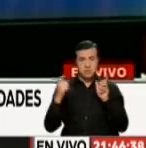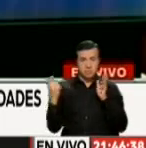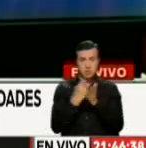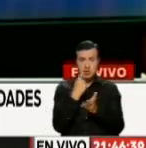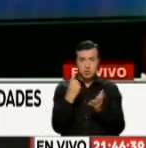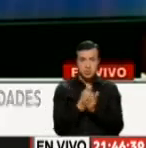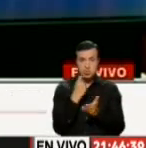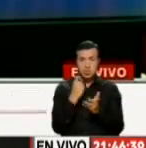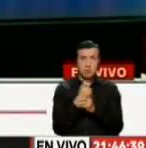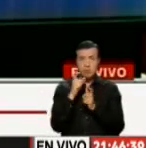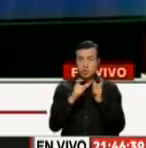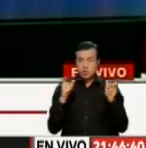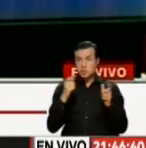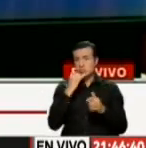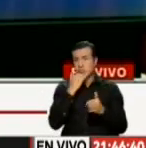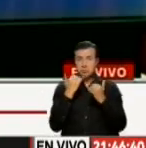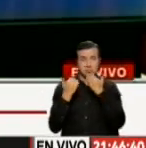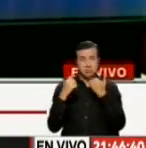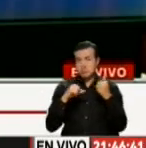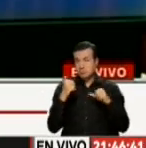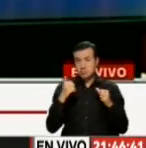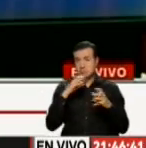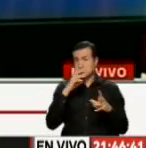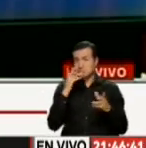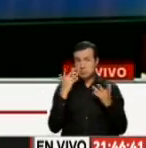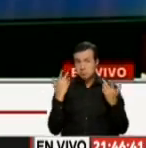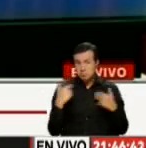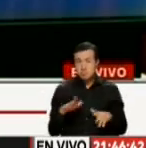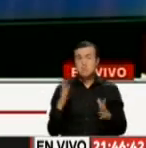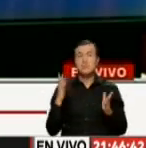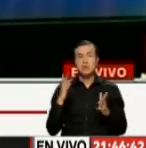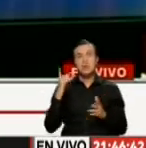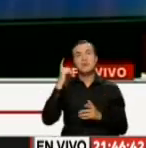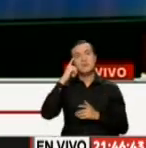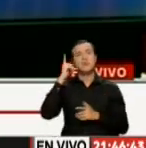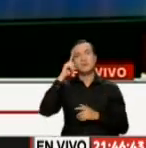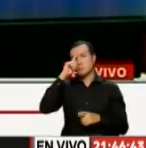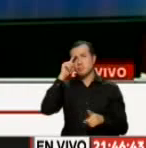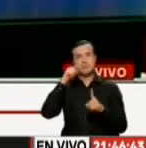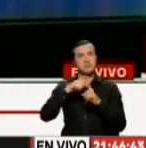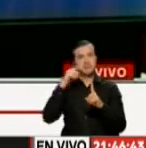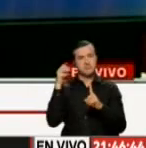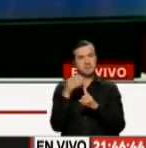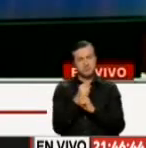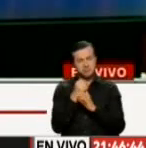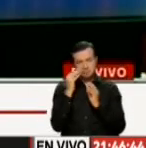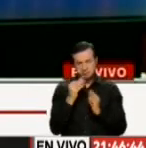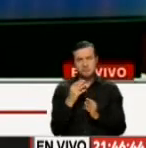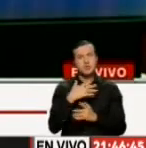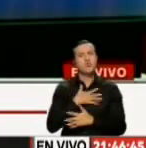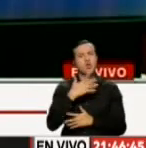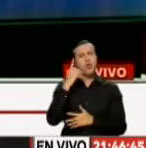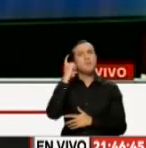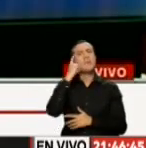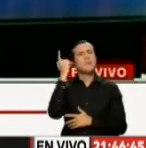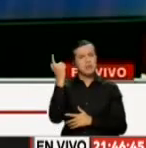le pasan a los que con errores y con aciertos creemos en algo y defendemos ese algo. Y yo